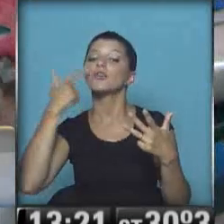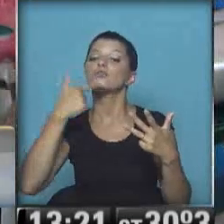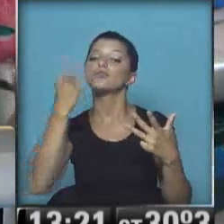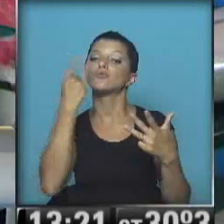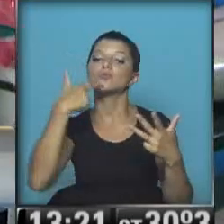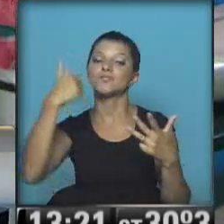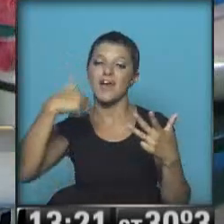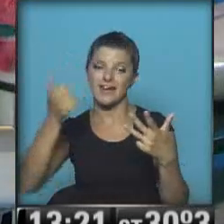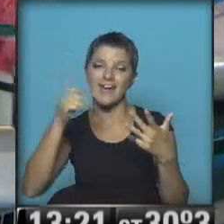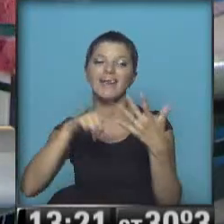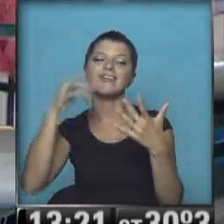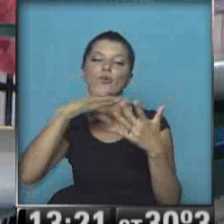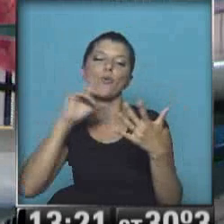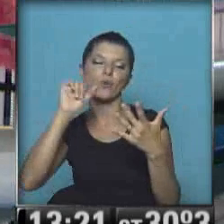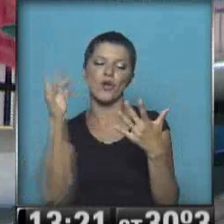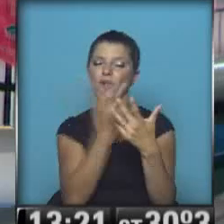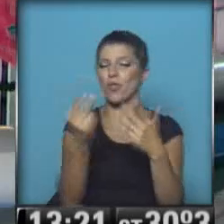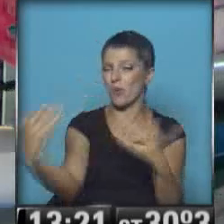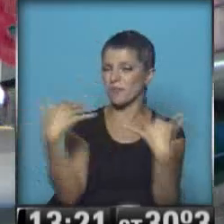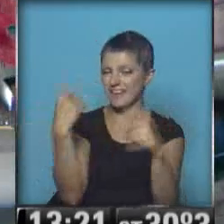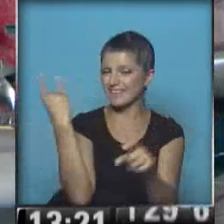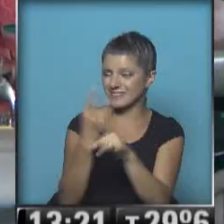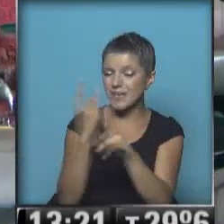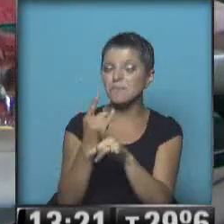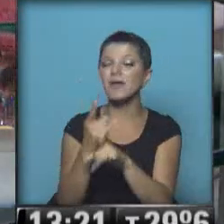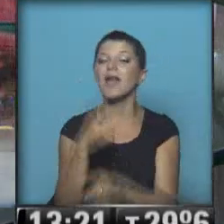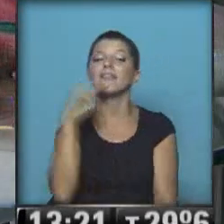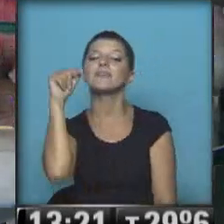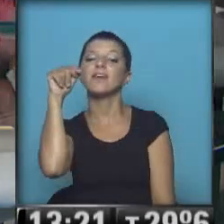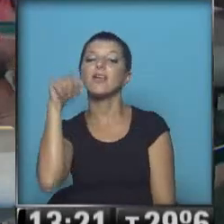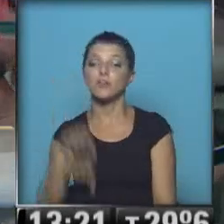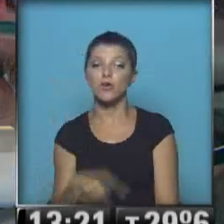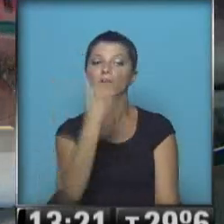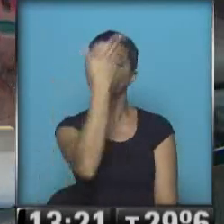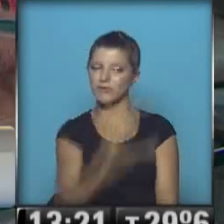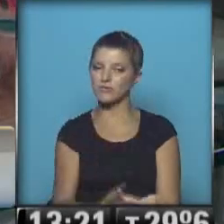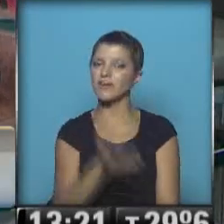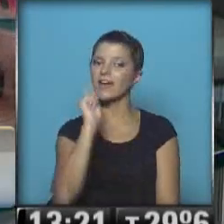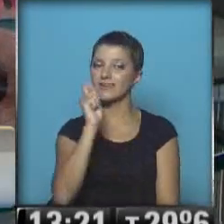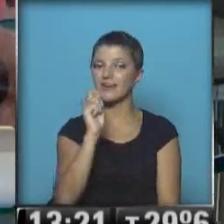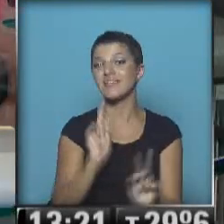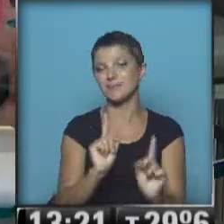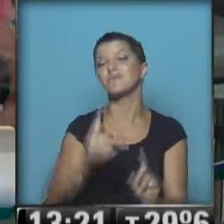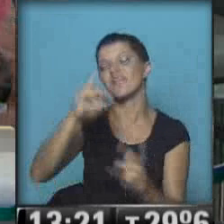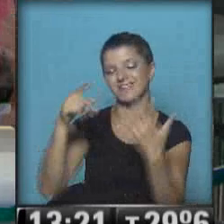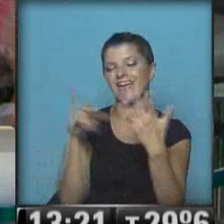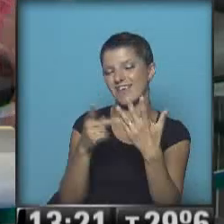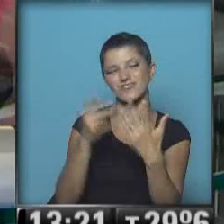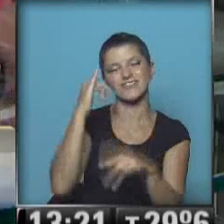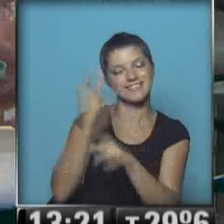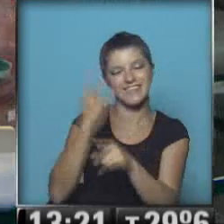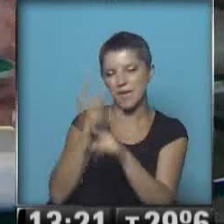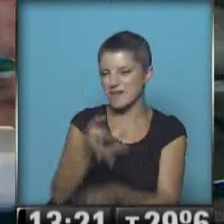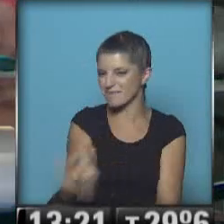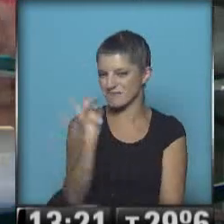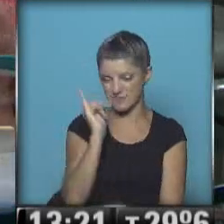Córdoba que son seguidores fiel dice somos fundamentalistas del programa y decimos que el de la incógnita es el que es Claro porque ellos siempre aciertan Claudia